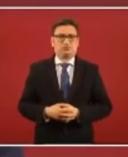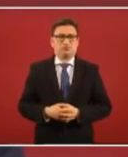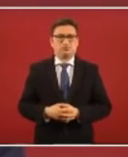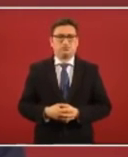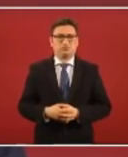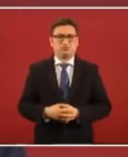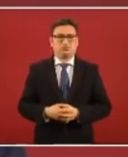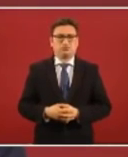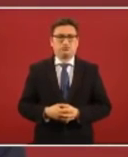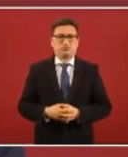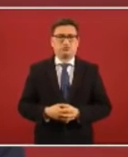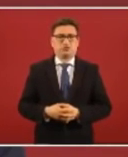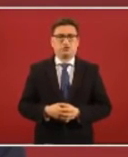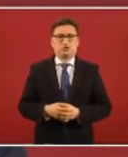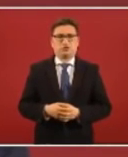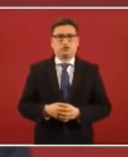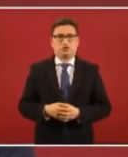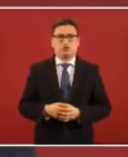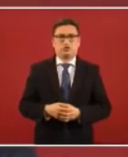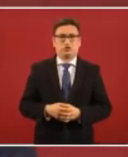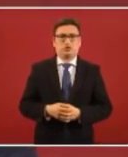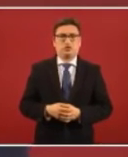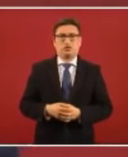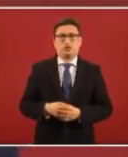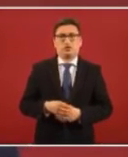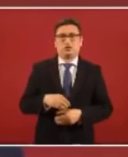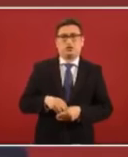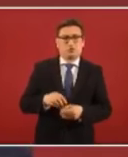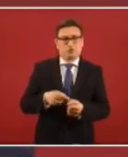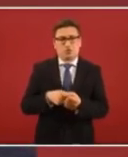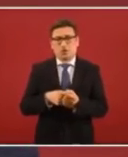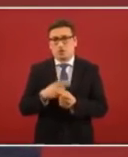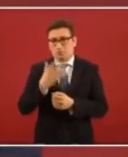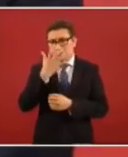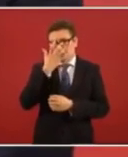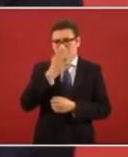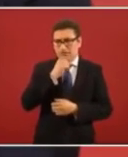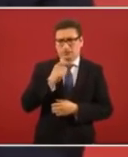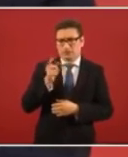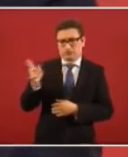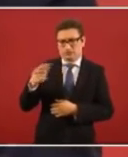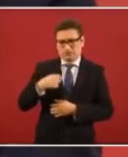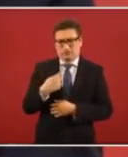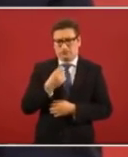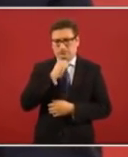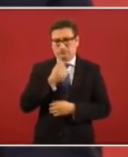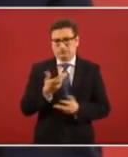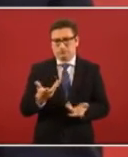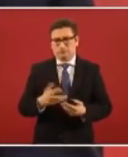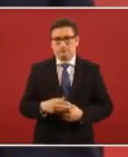que pueda avergonzarnos, o sea, ni a ella, ¿sí?, ni a mí.